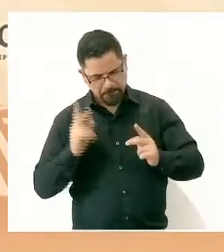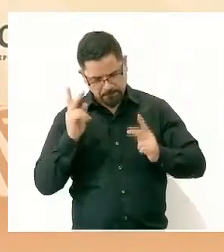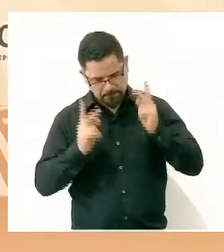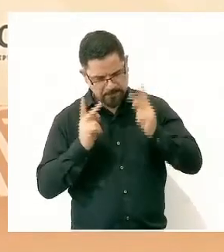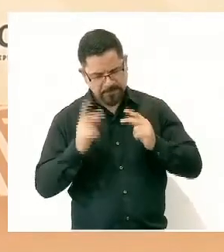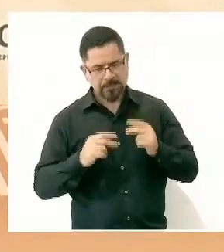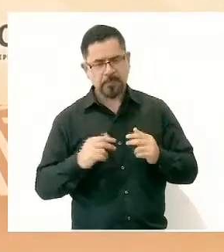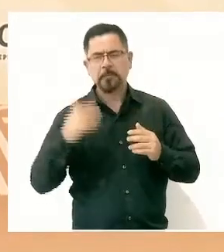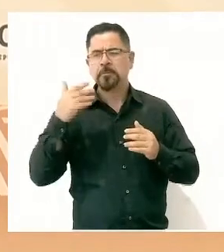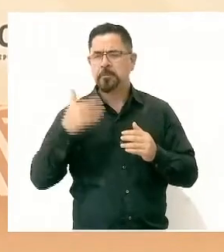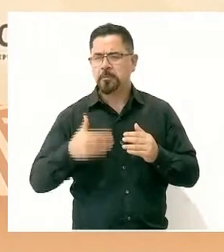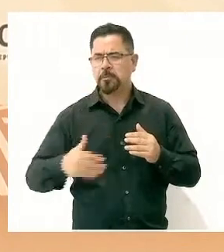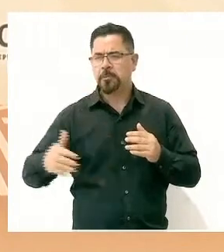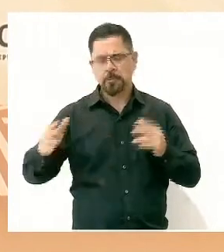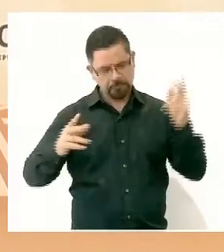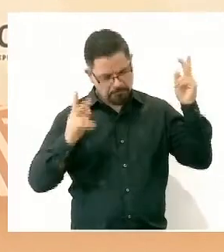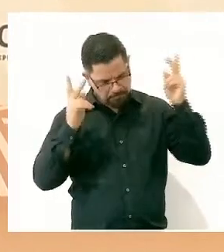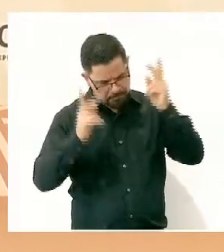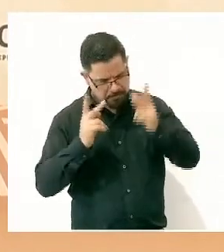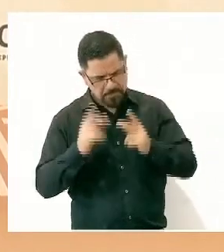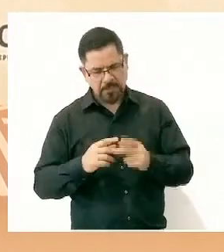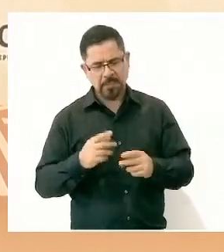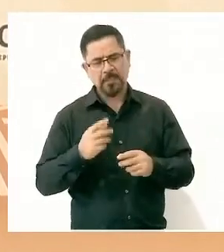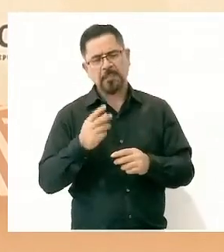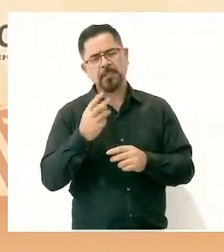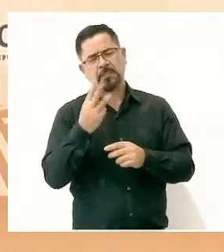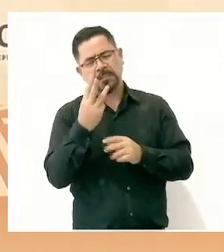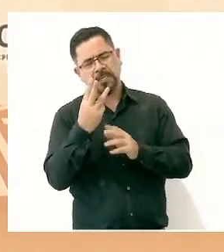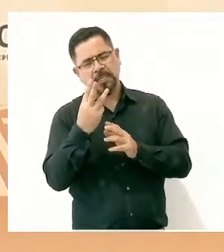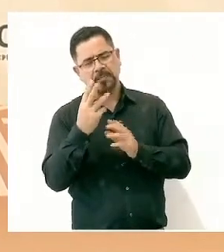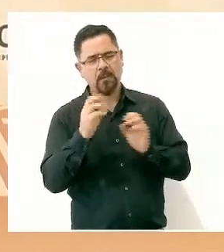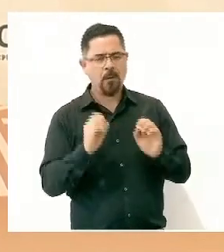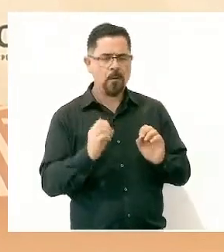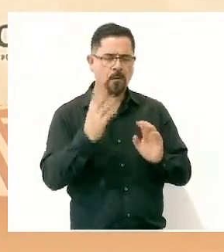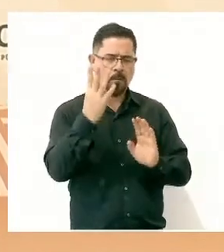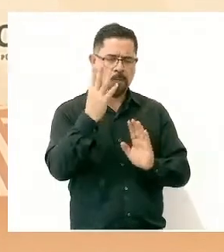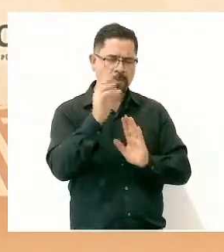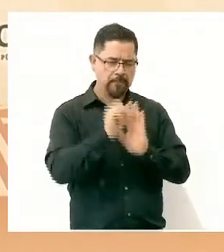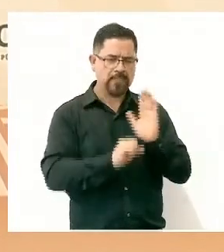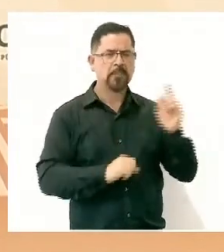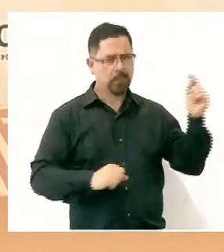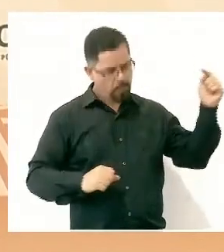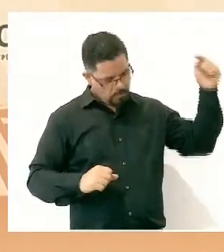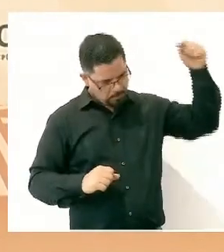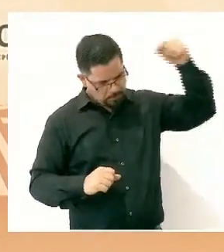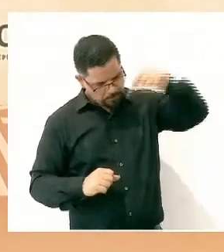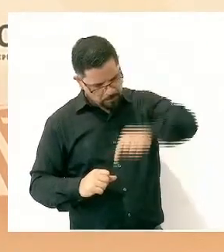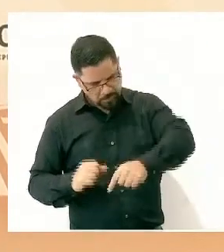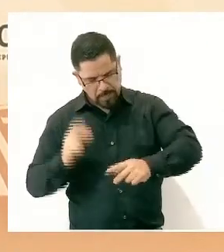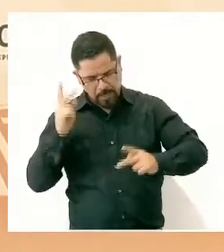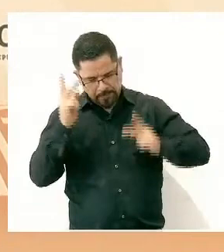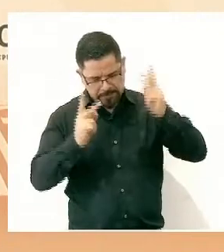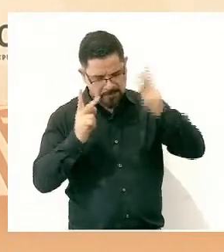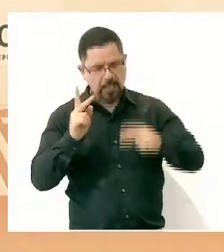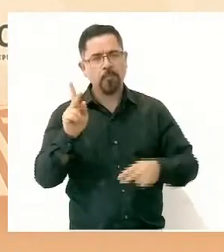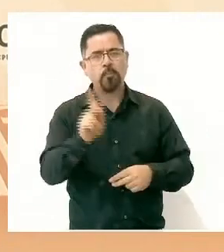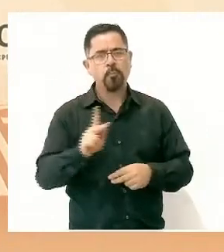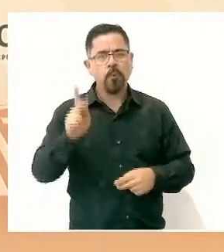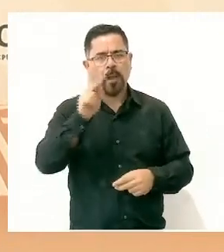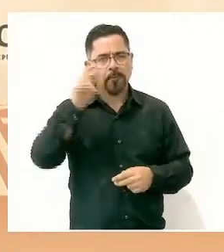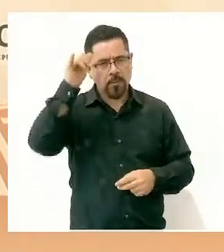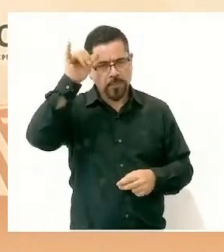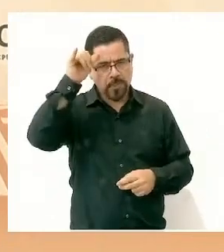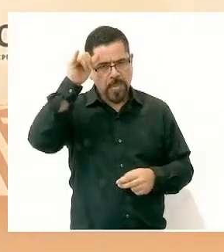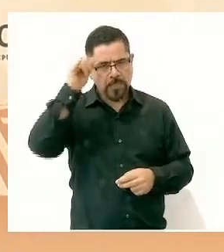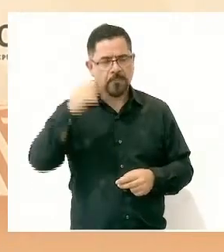periódicamente los pueblos yaquis. Cada 3, cada 4 meses voy a estar recorriendo los pueblos